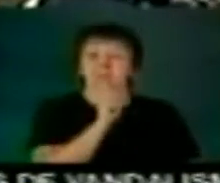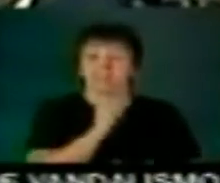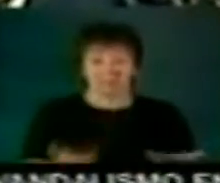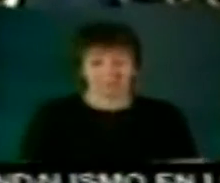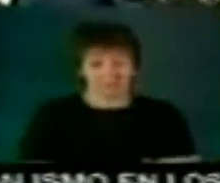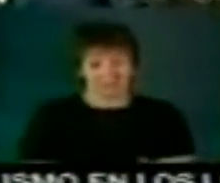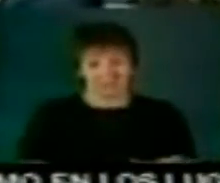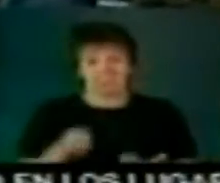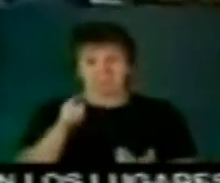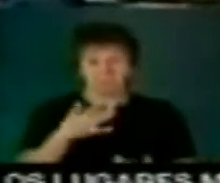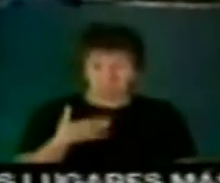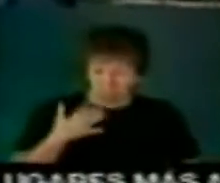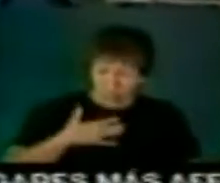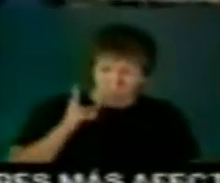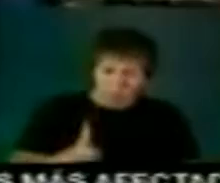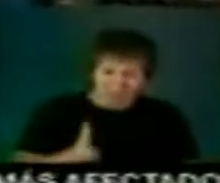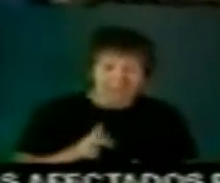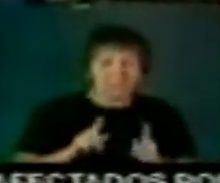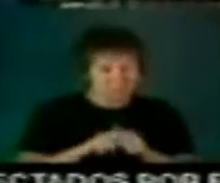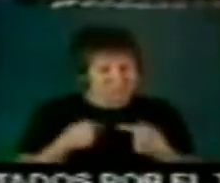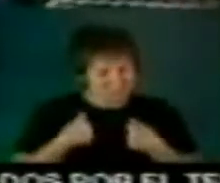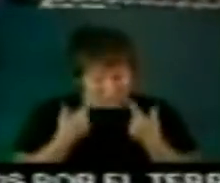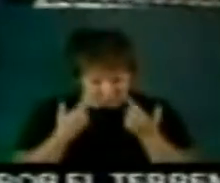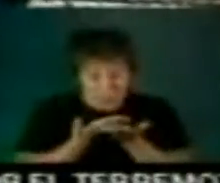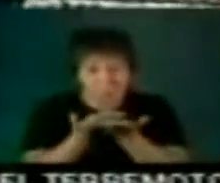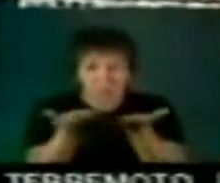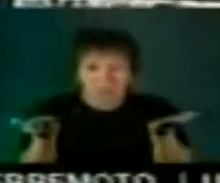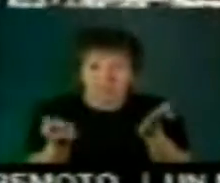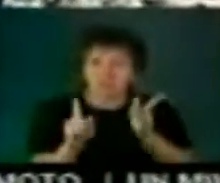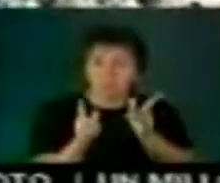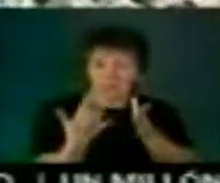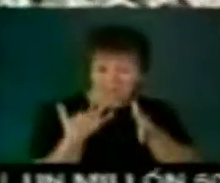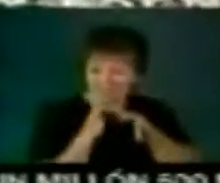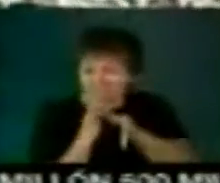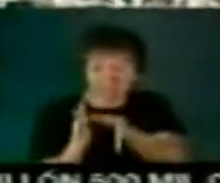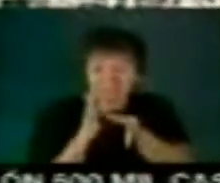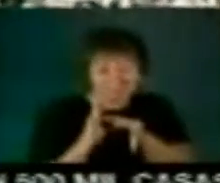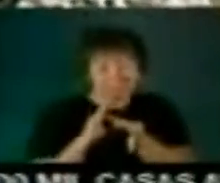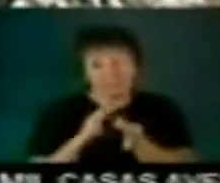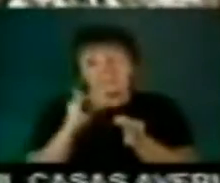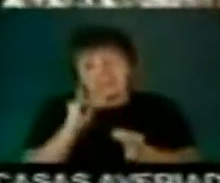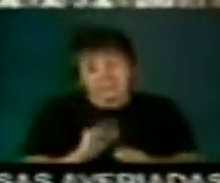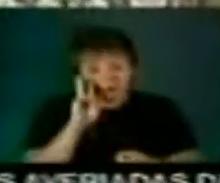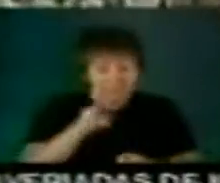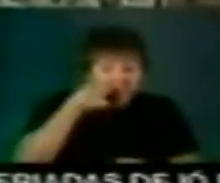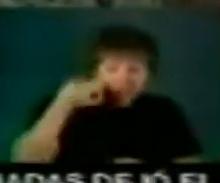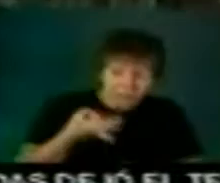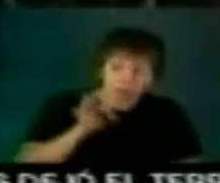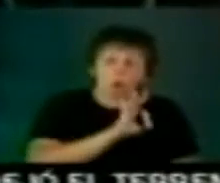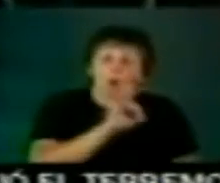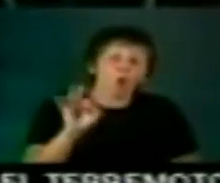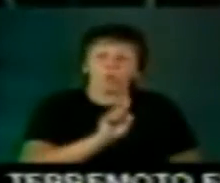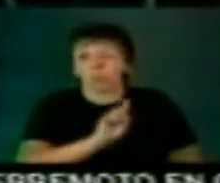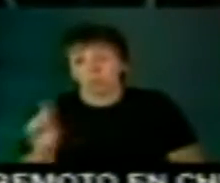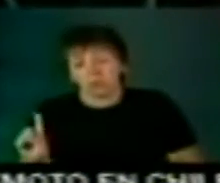anudamos nuestro destino y nos hacemos mutuamente dependientes, nos demos cuenta o no.